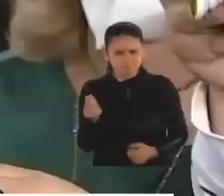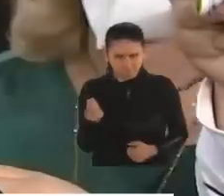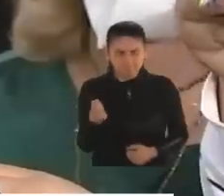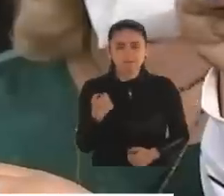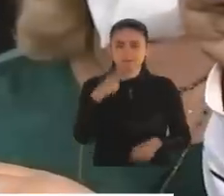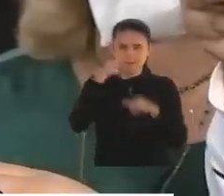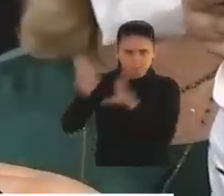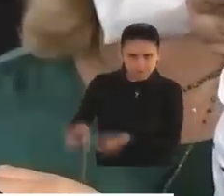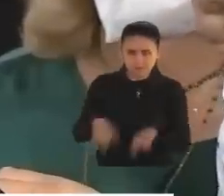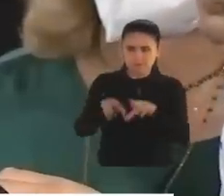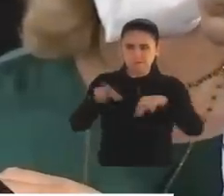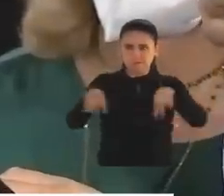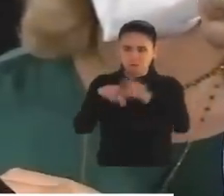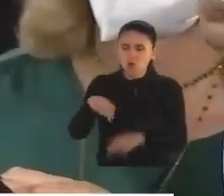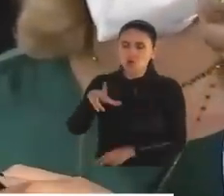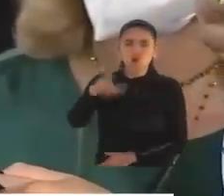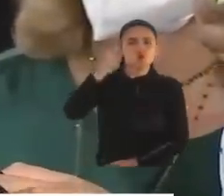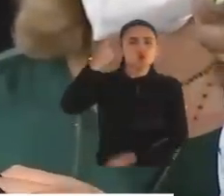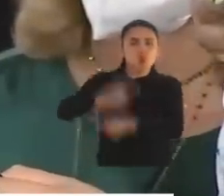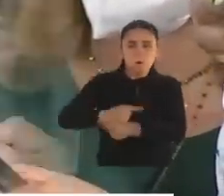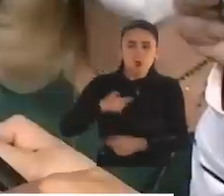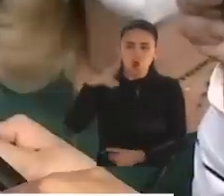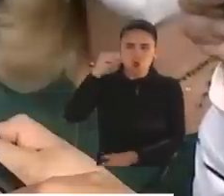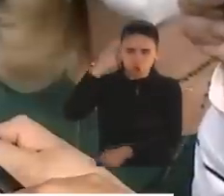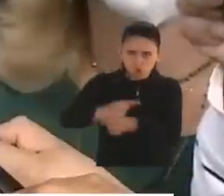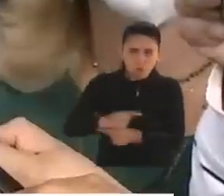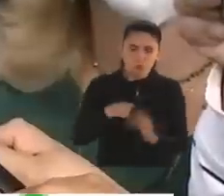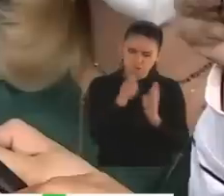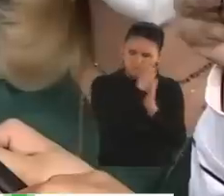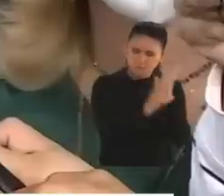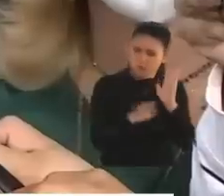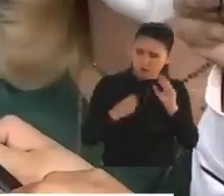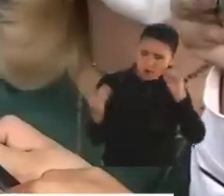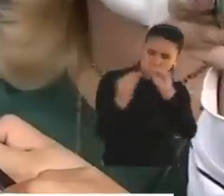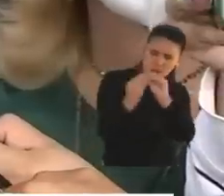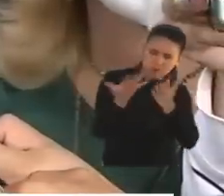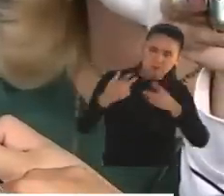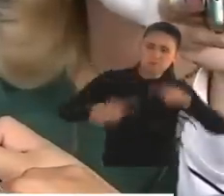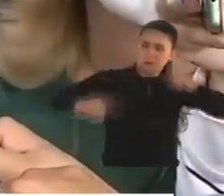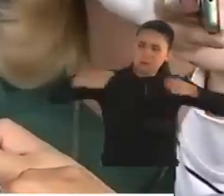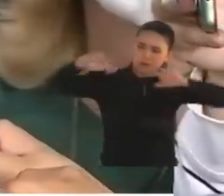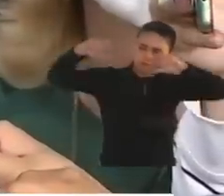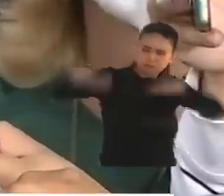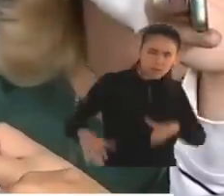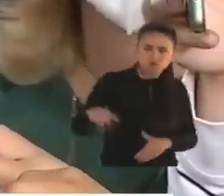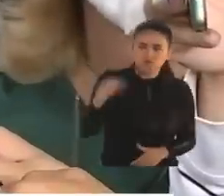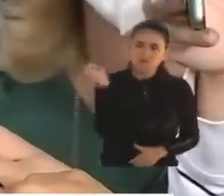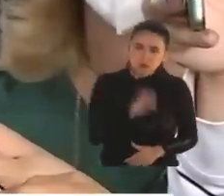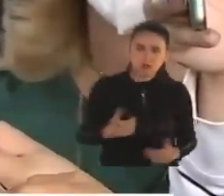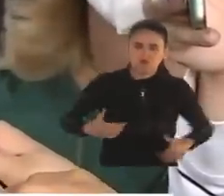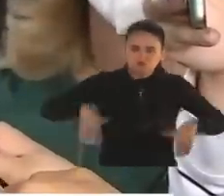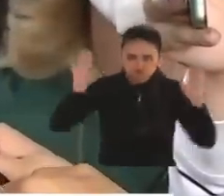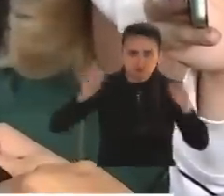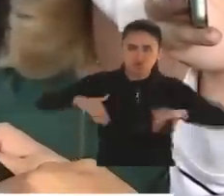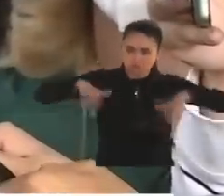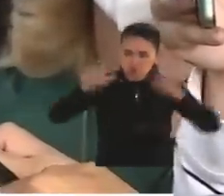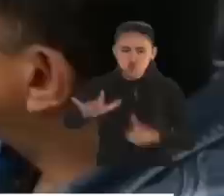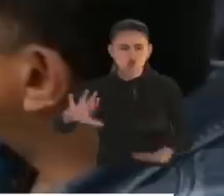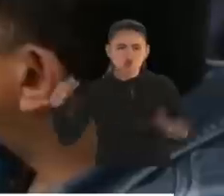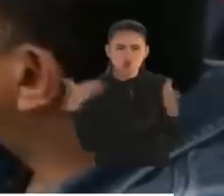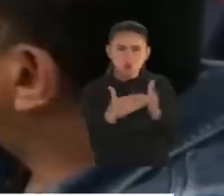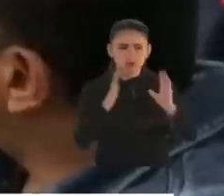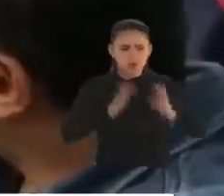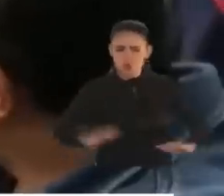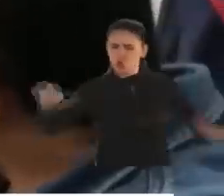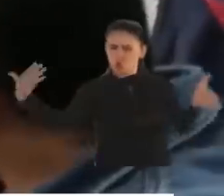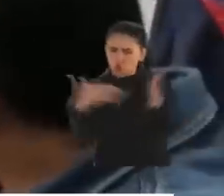reiterado incumplimiento del cese sigue generando hechos de violencia contra la población.